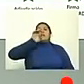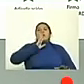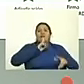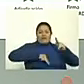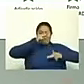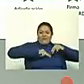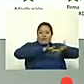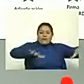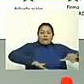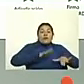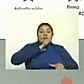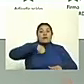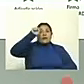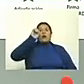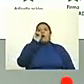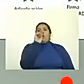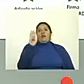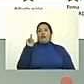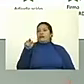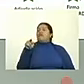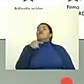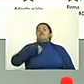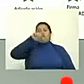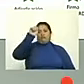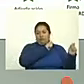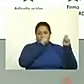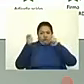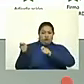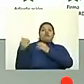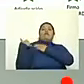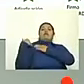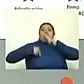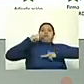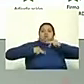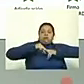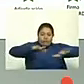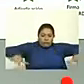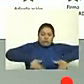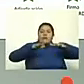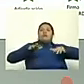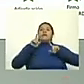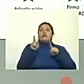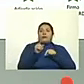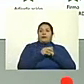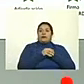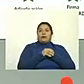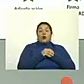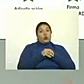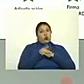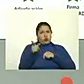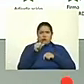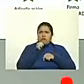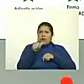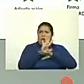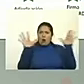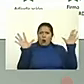Sol. Pero Odebrecht ha hecho exactamente lo mismo que los Nule, pero a escala continental.